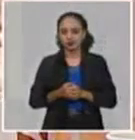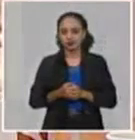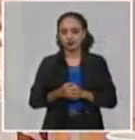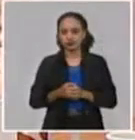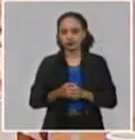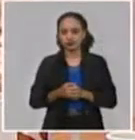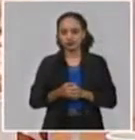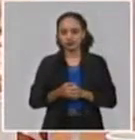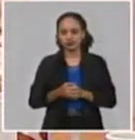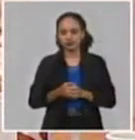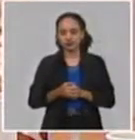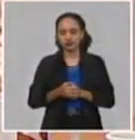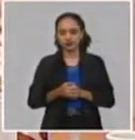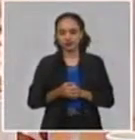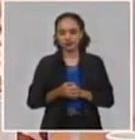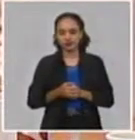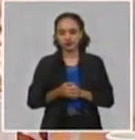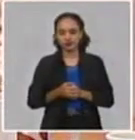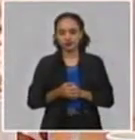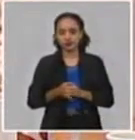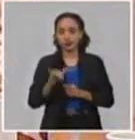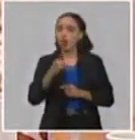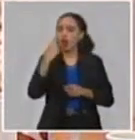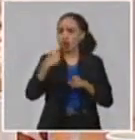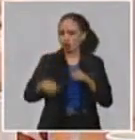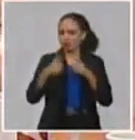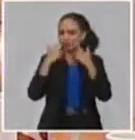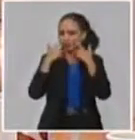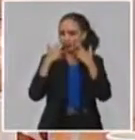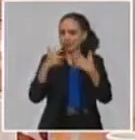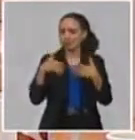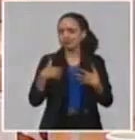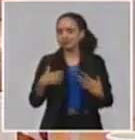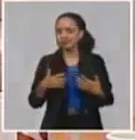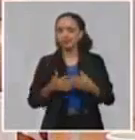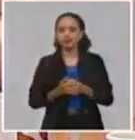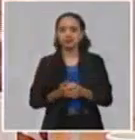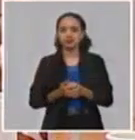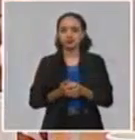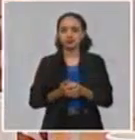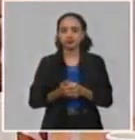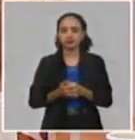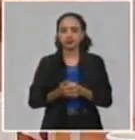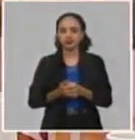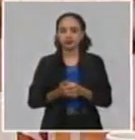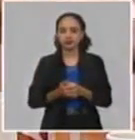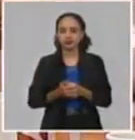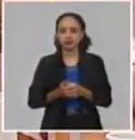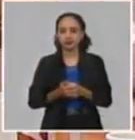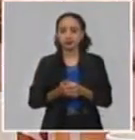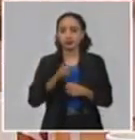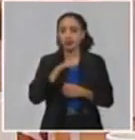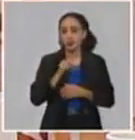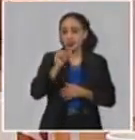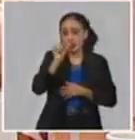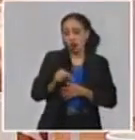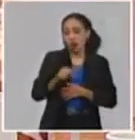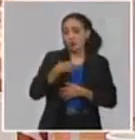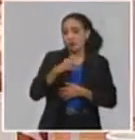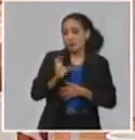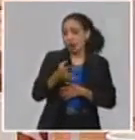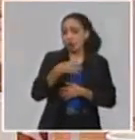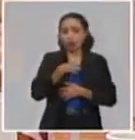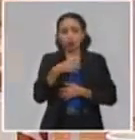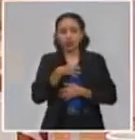algo muy importante. Si no disponen de cuentas tanto en moneda nacional